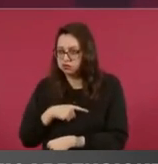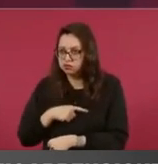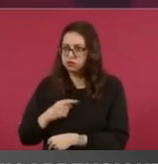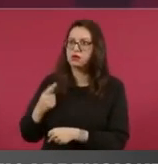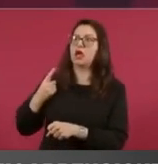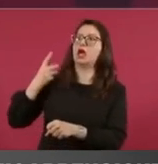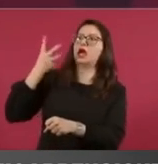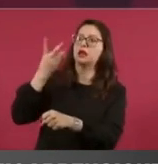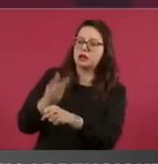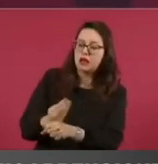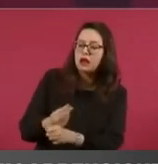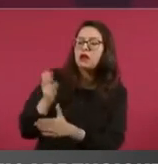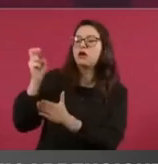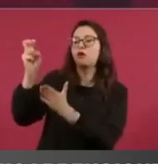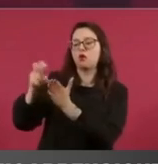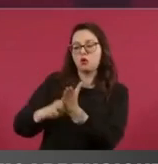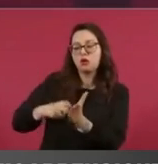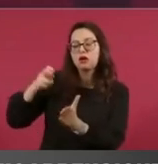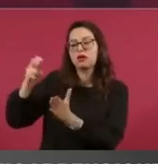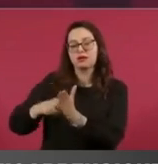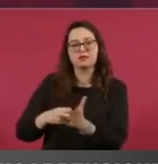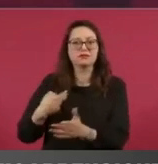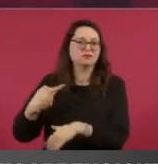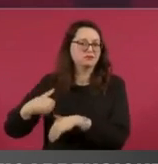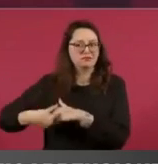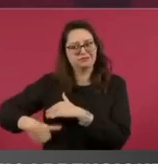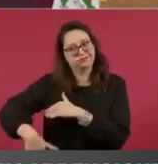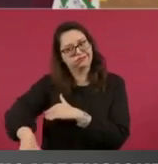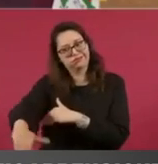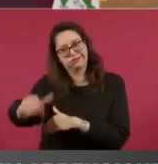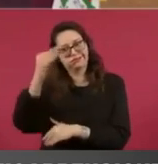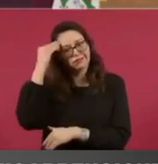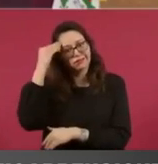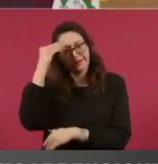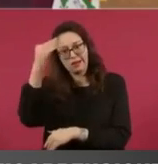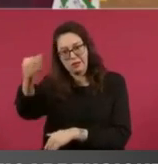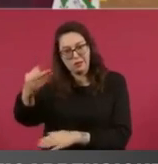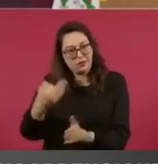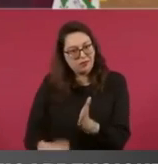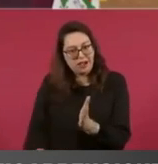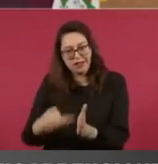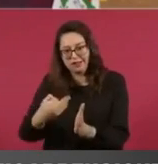trabajadores del Seguro Social, inscritos en el Seguro Social y ISSSTE.